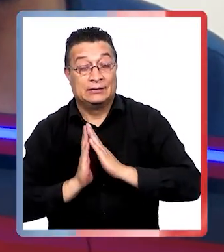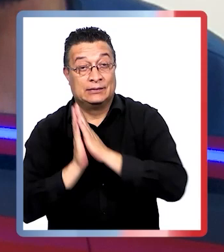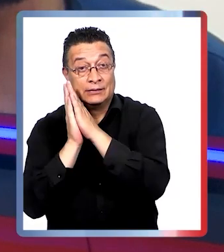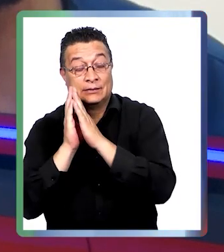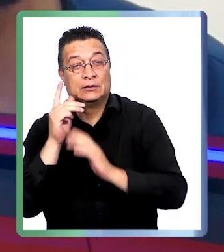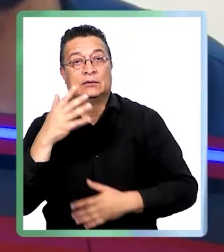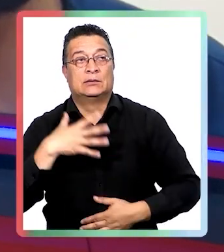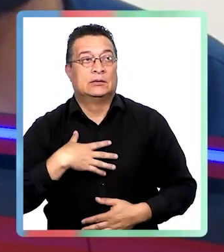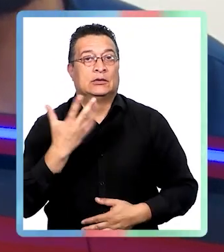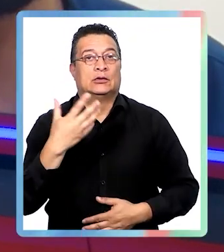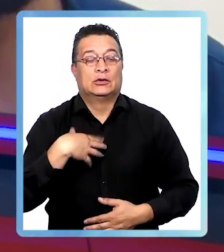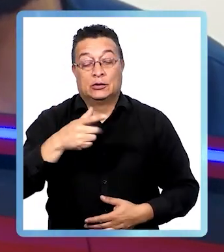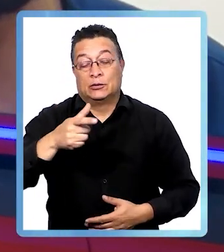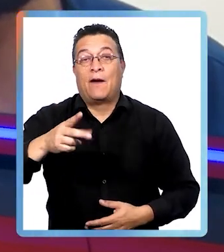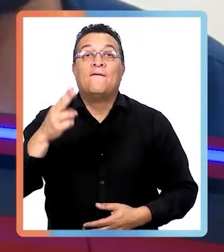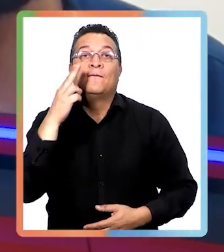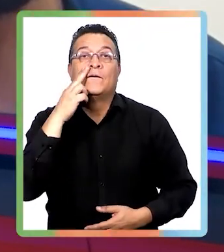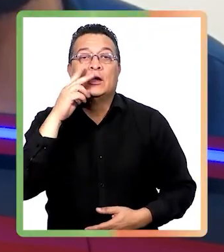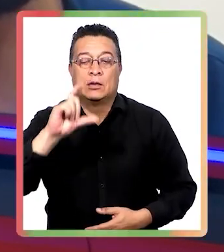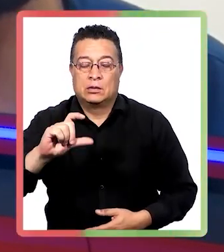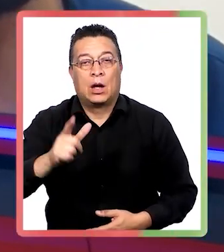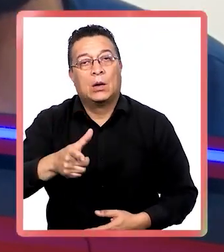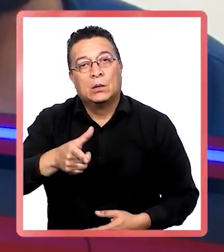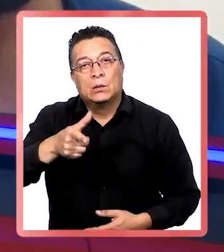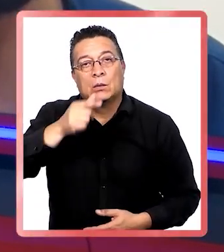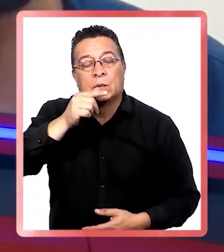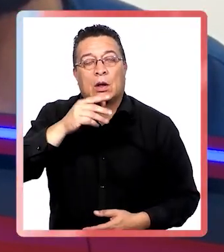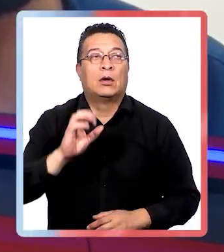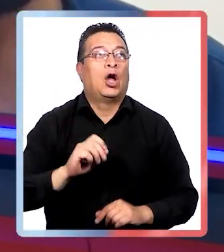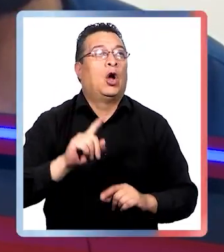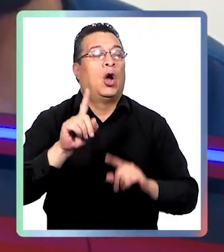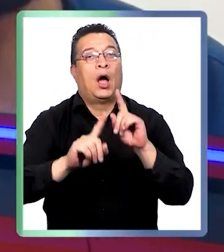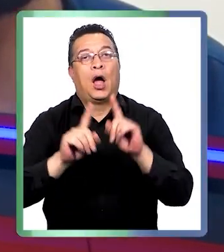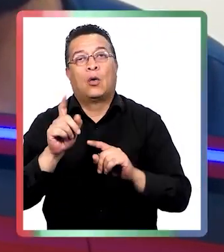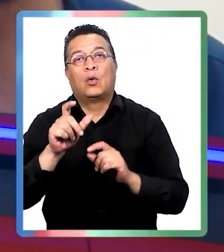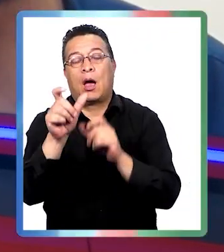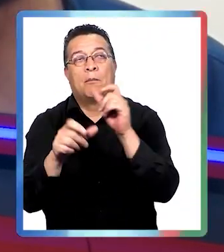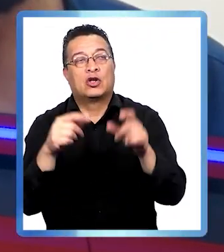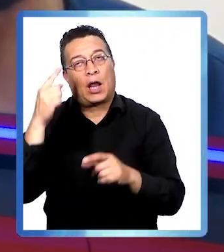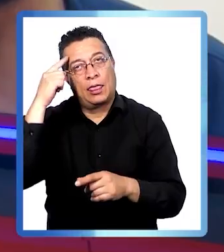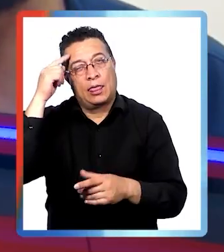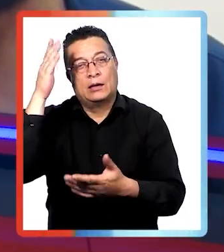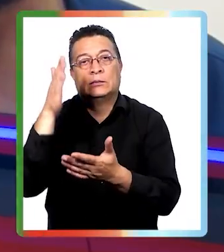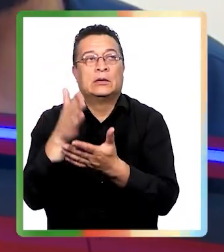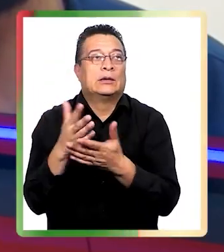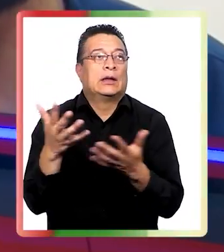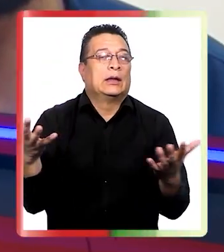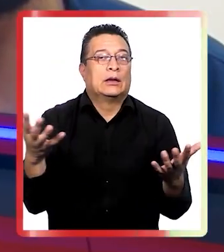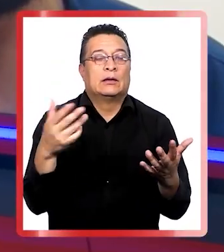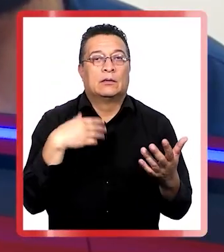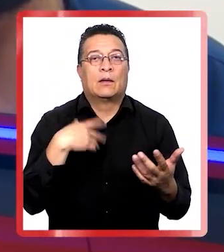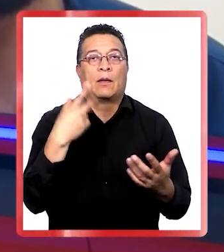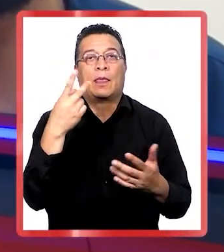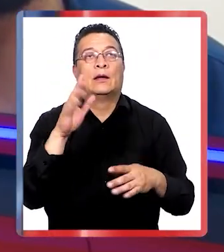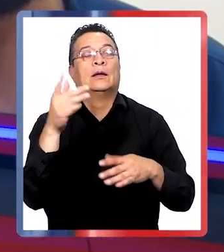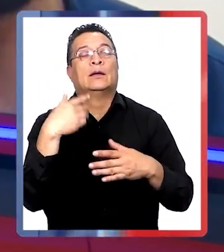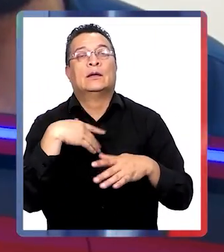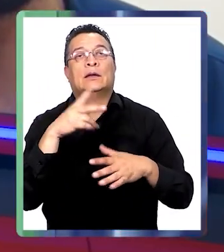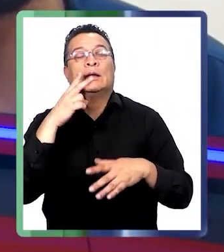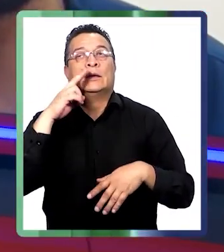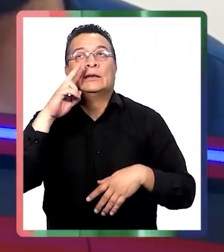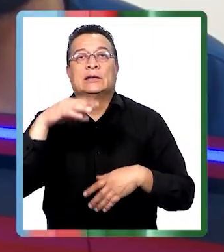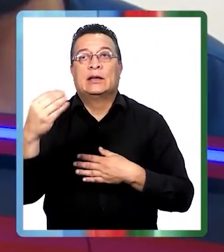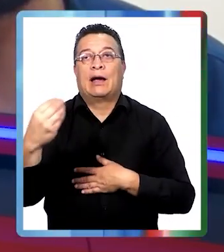antes de acostarse deciden tomarse una copita de vino, aquellas personas que deciden consumir